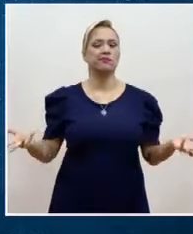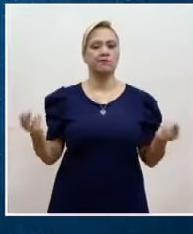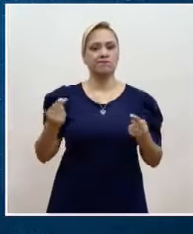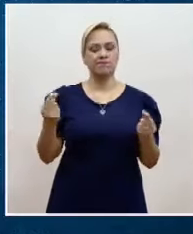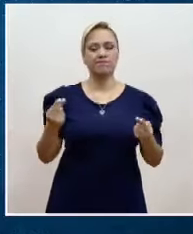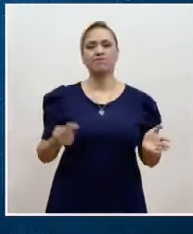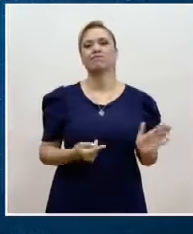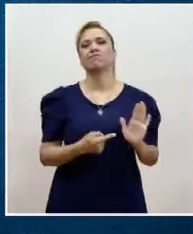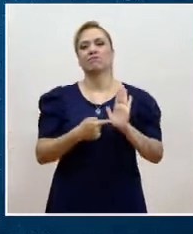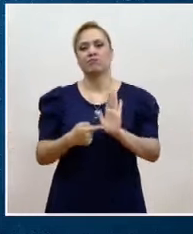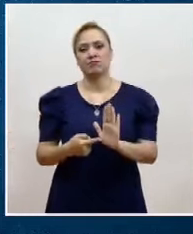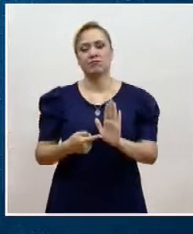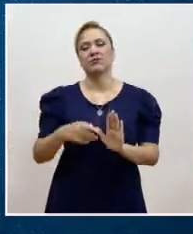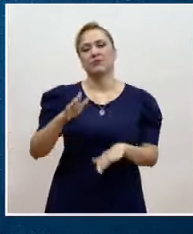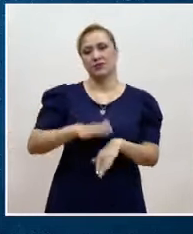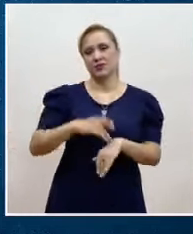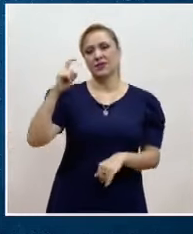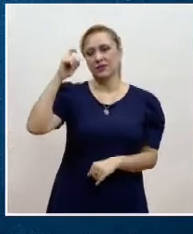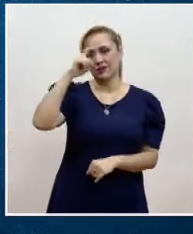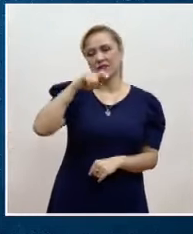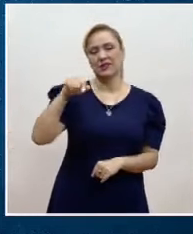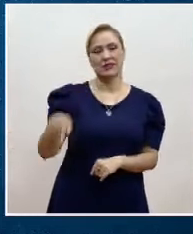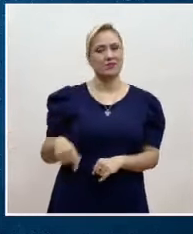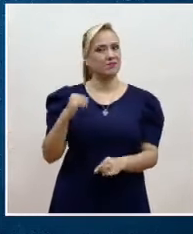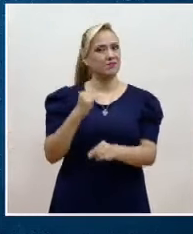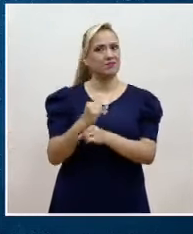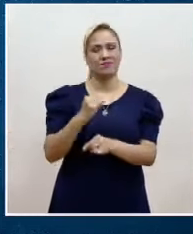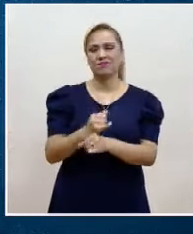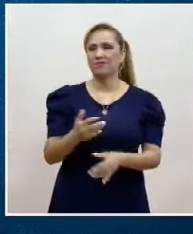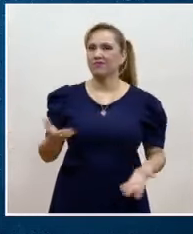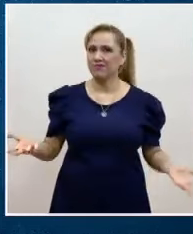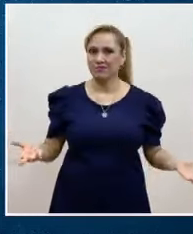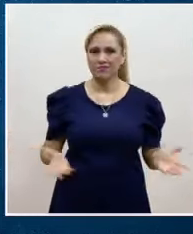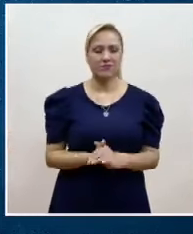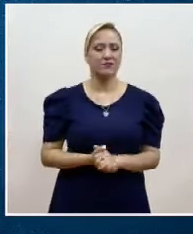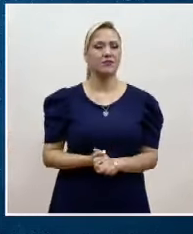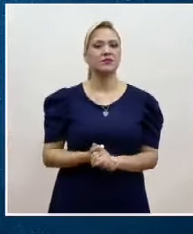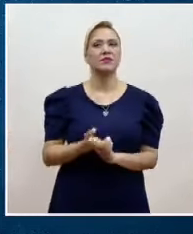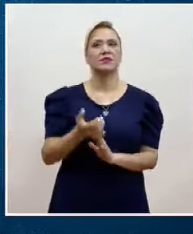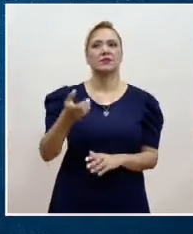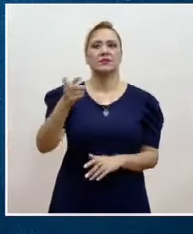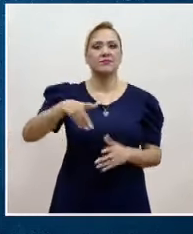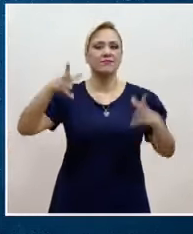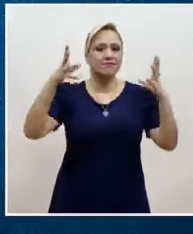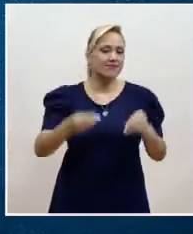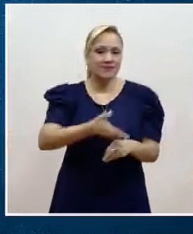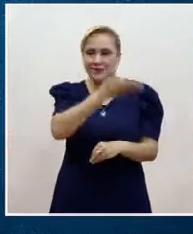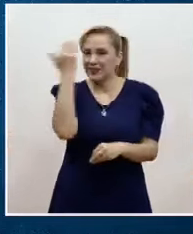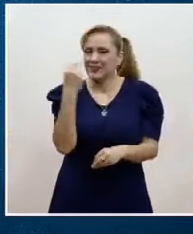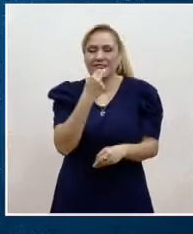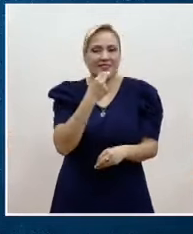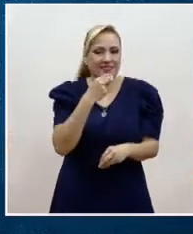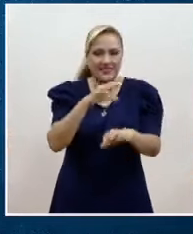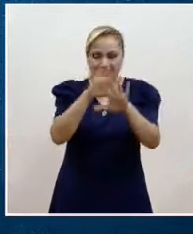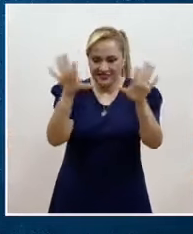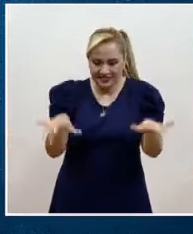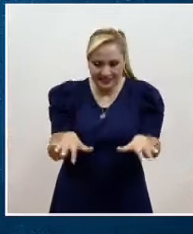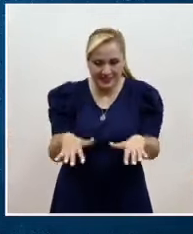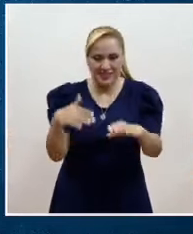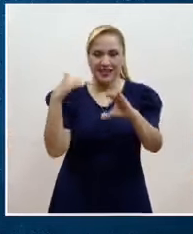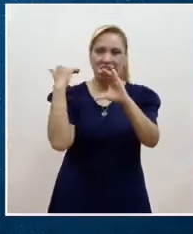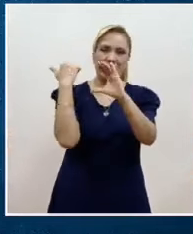real, pues se complica mucho, ¿no? Hay una brecha, se habla también de analfabetismo digital, ¿no? De, oye, saber mandar un correo, de,